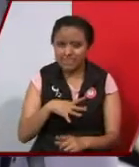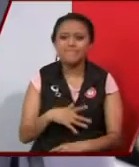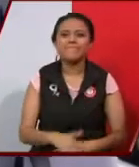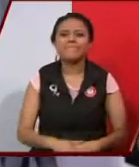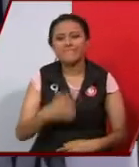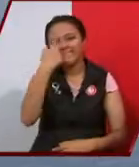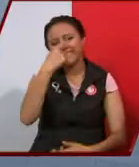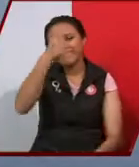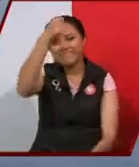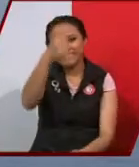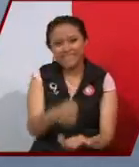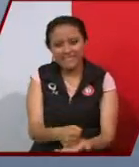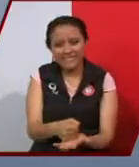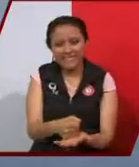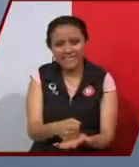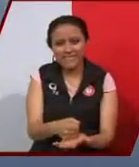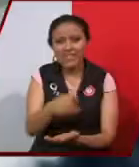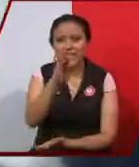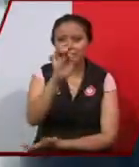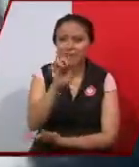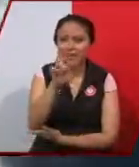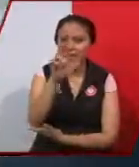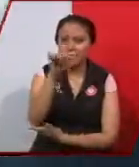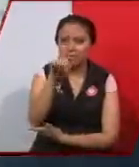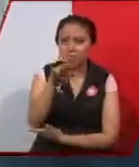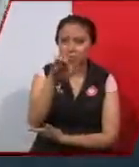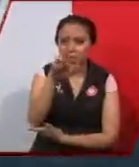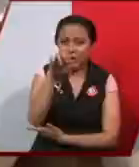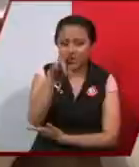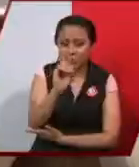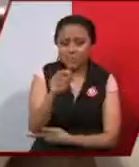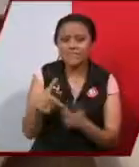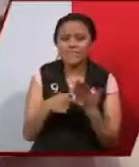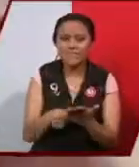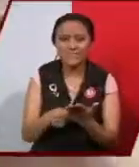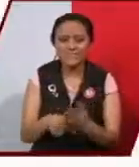para a quien corresponda fernando moreno